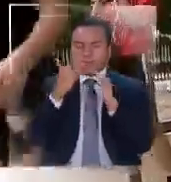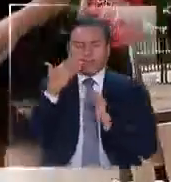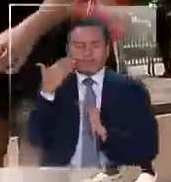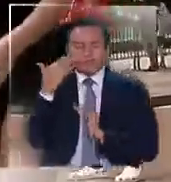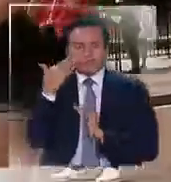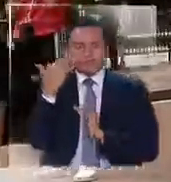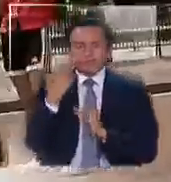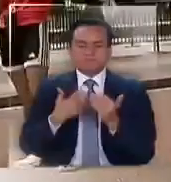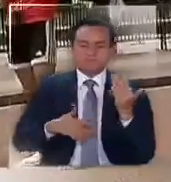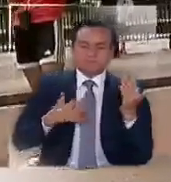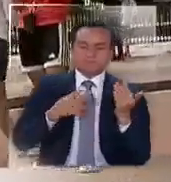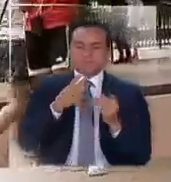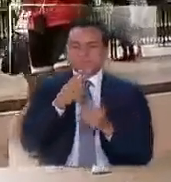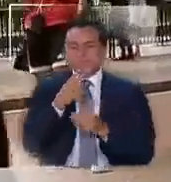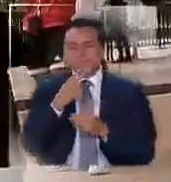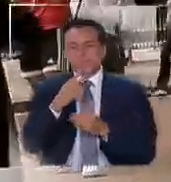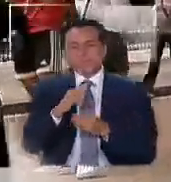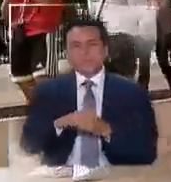Blanca.